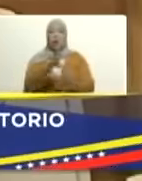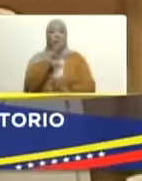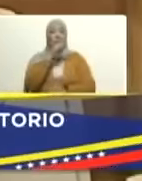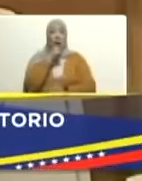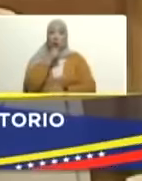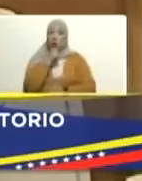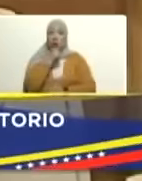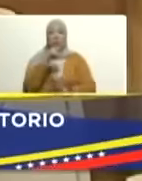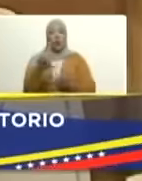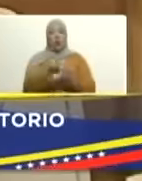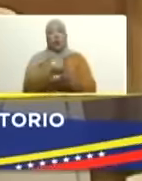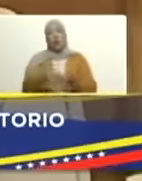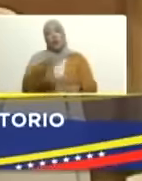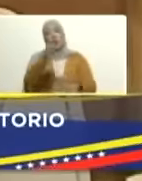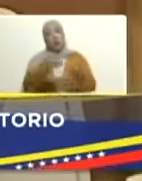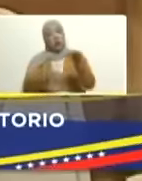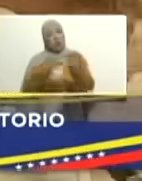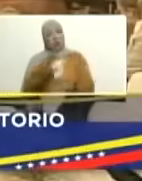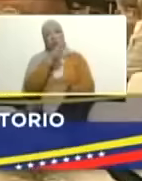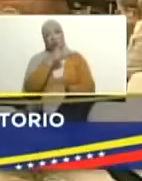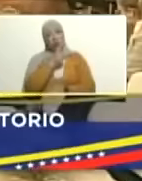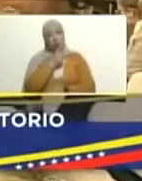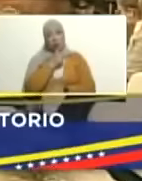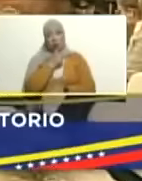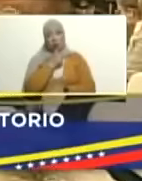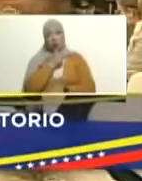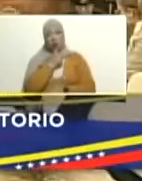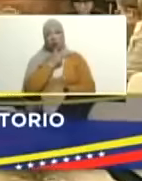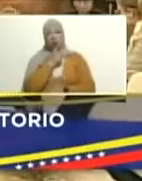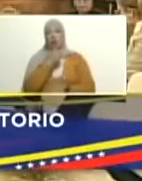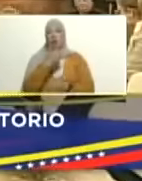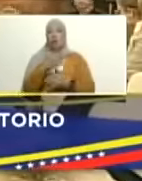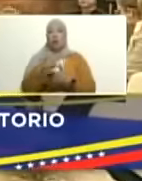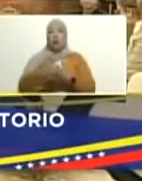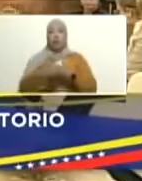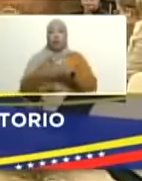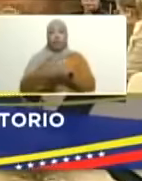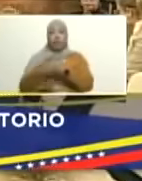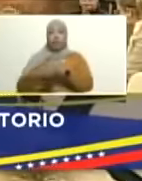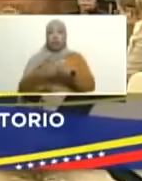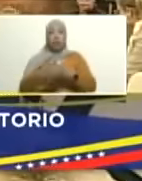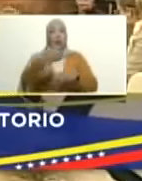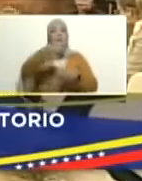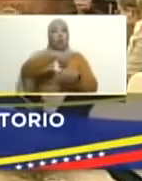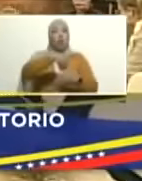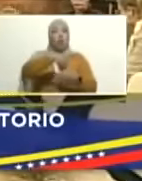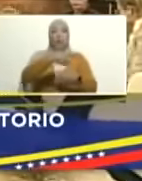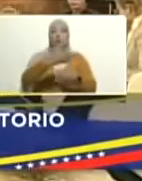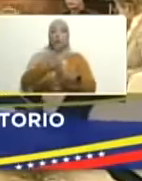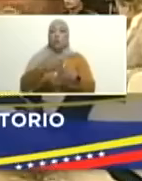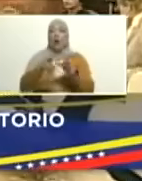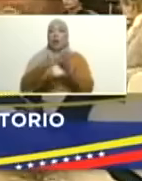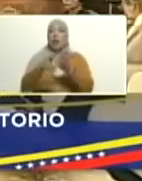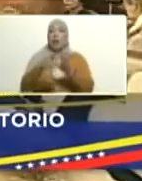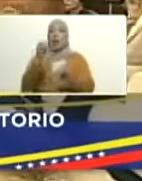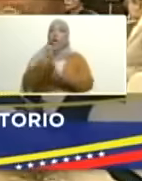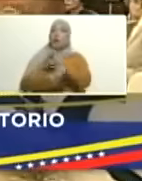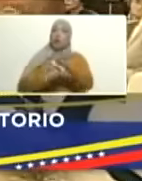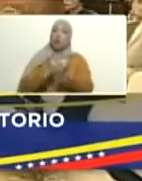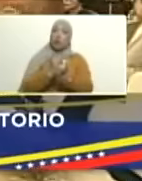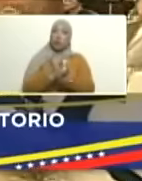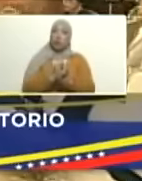son ilegítimas, que renuncian a cualquier escrutinio por parte del derecho